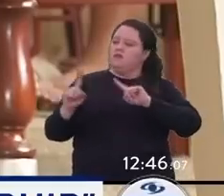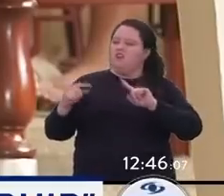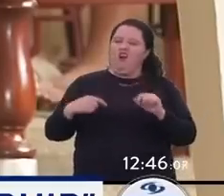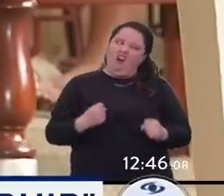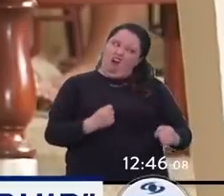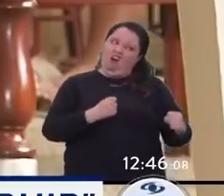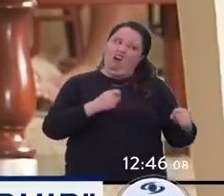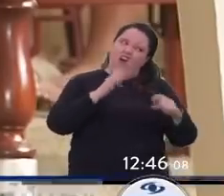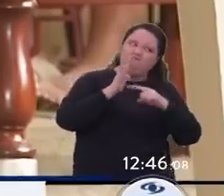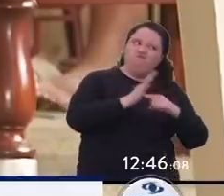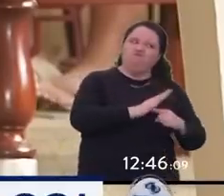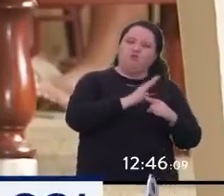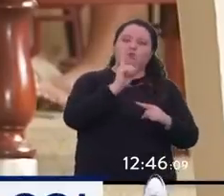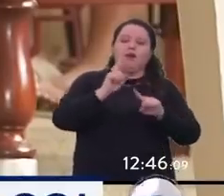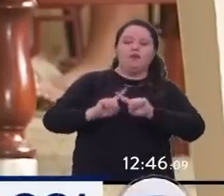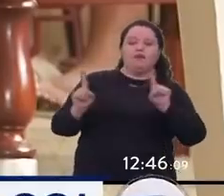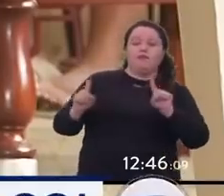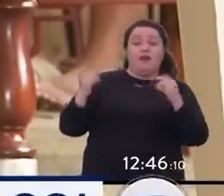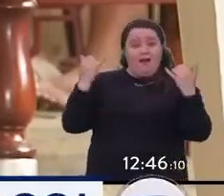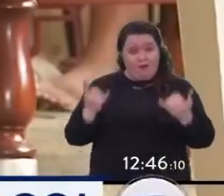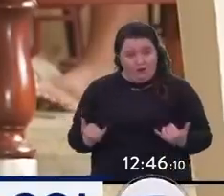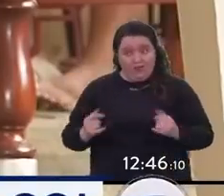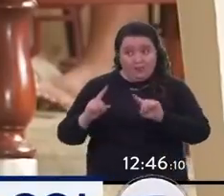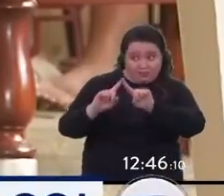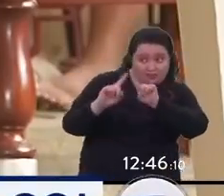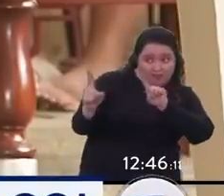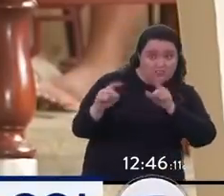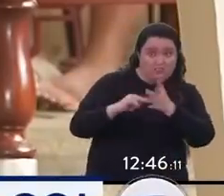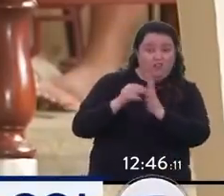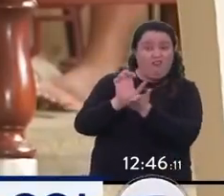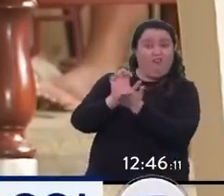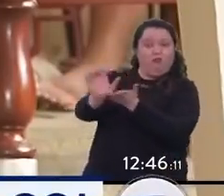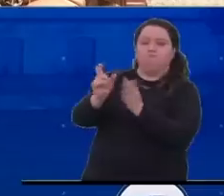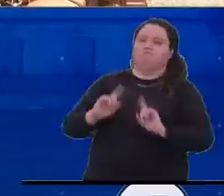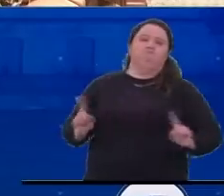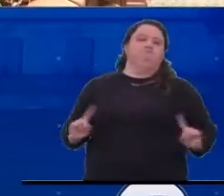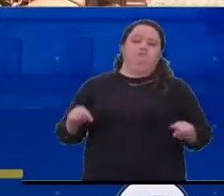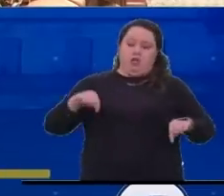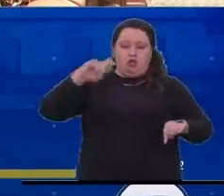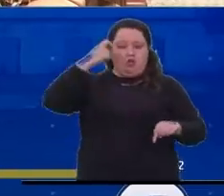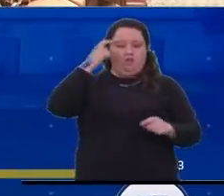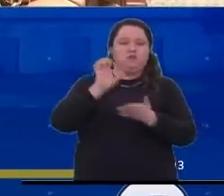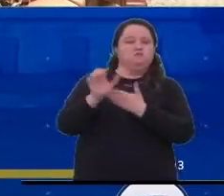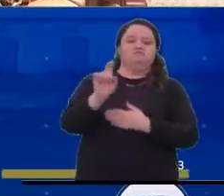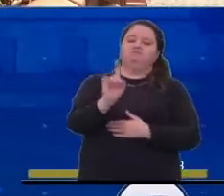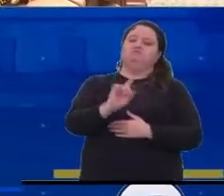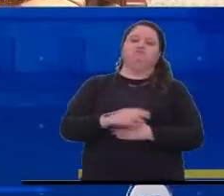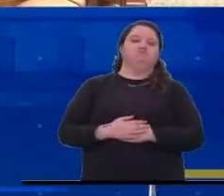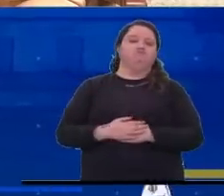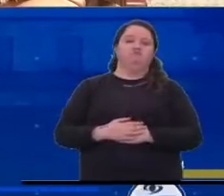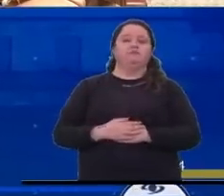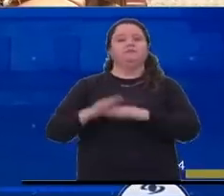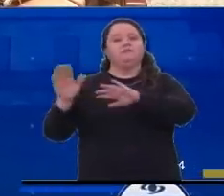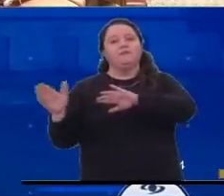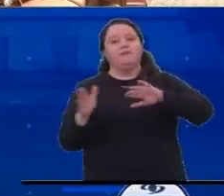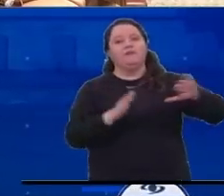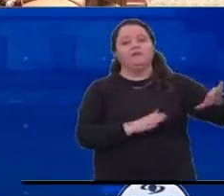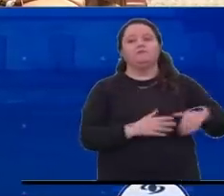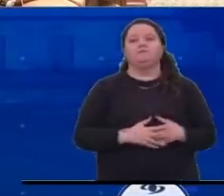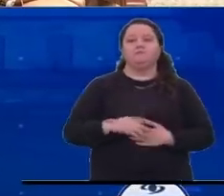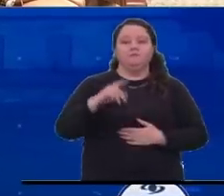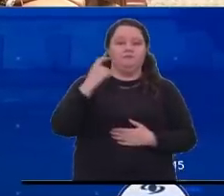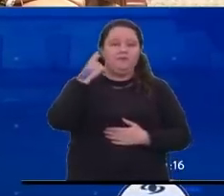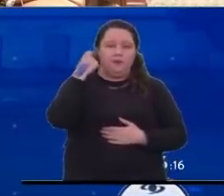al otro, para excluir al otro. Este no será el gobierno de la exclusión. Claro. Doctora Márquez, quisiera preguntarle sobre temas